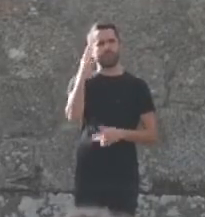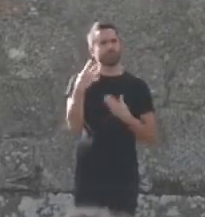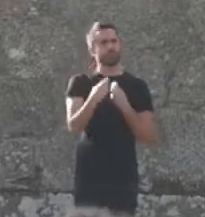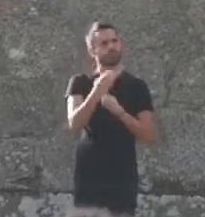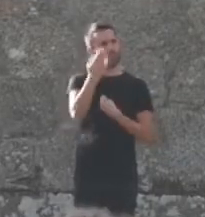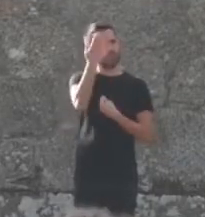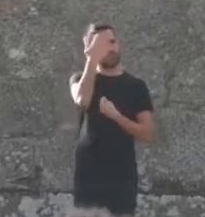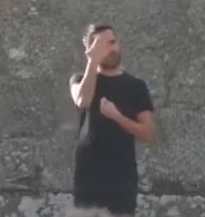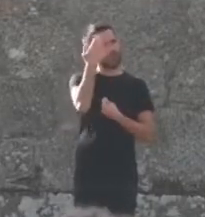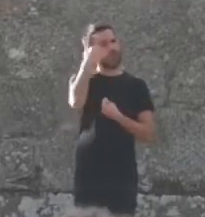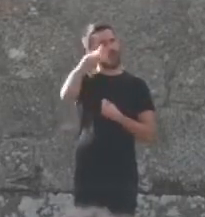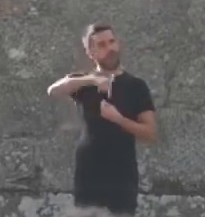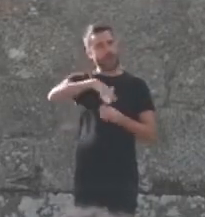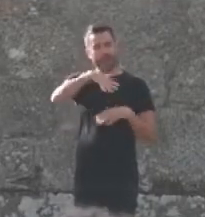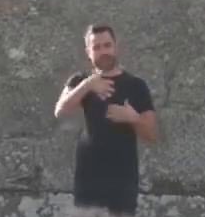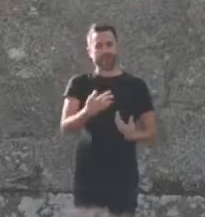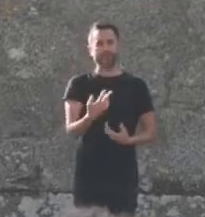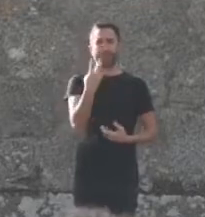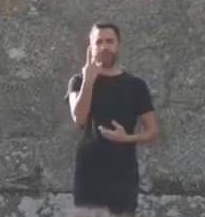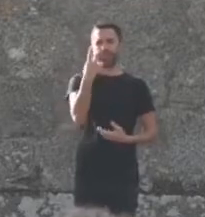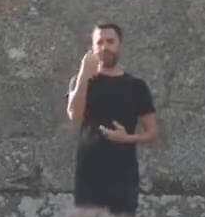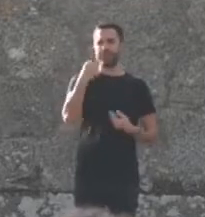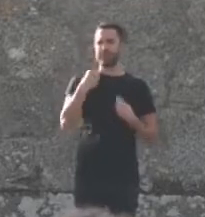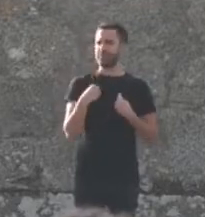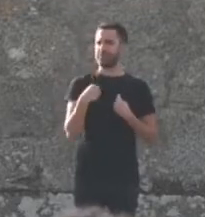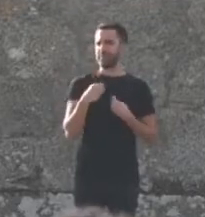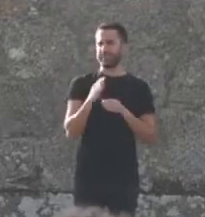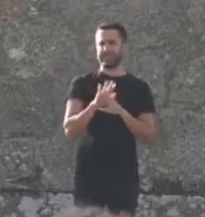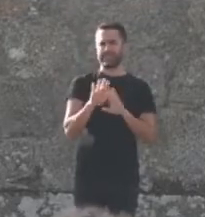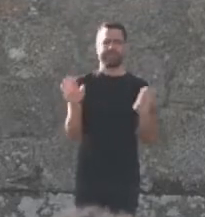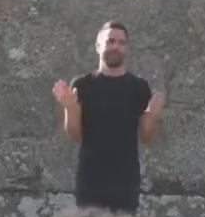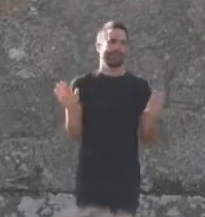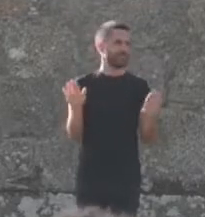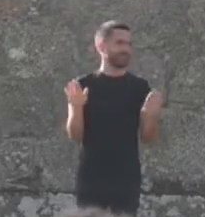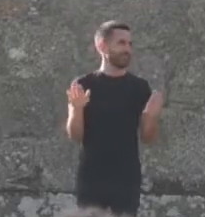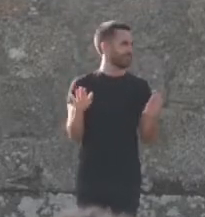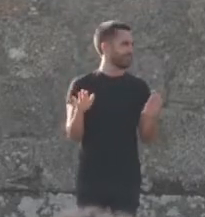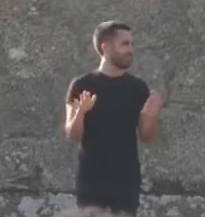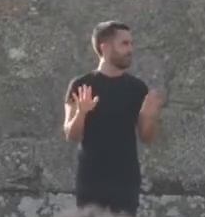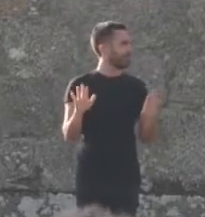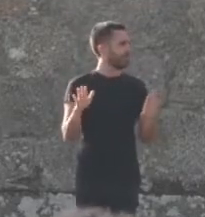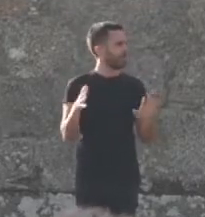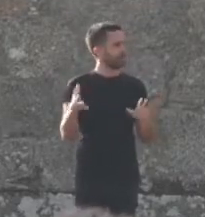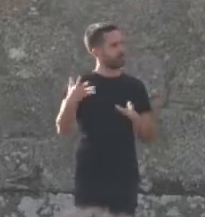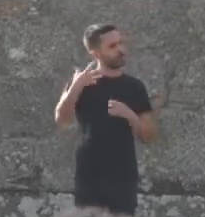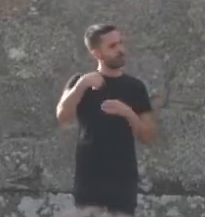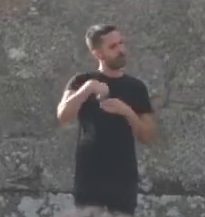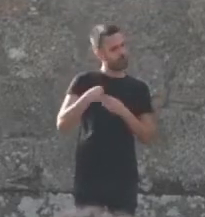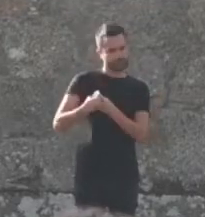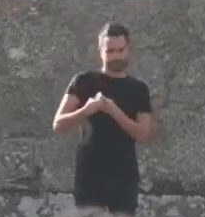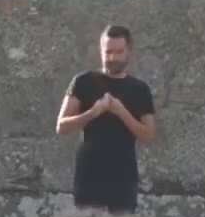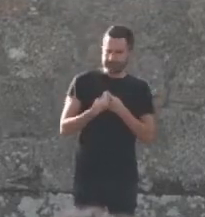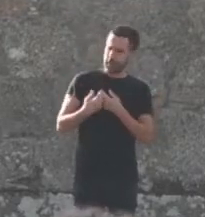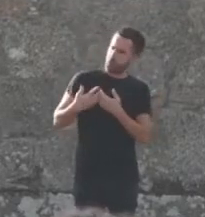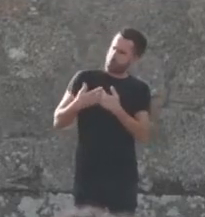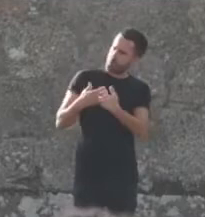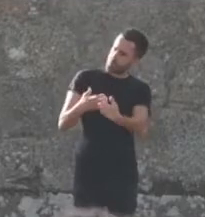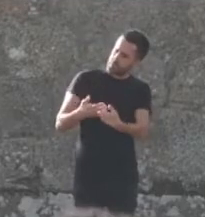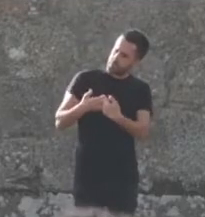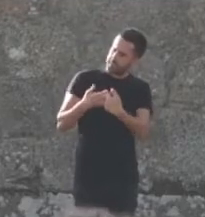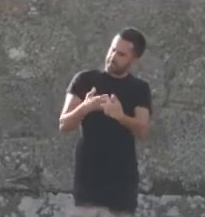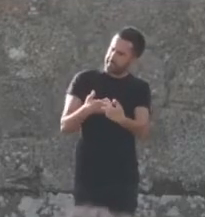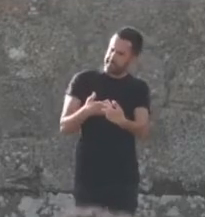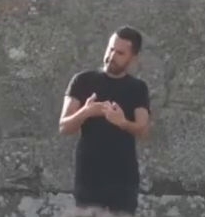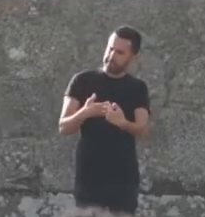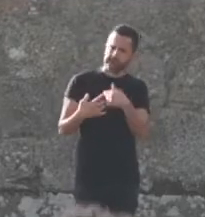pero están con nós, de alguna maneira, loitando, e por iso temos que ser fiéis